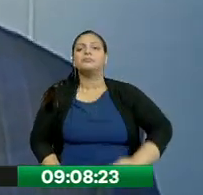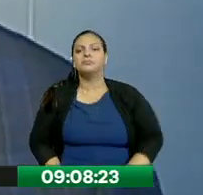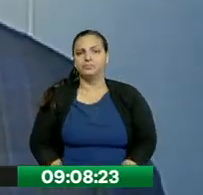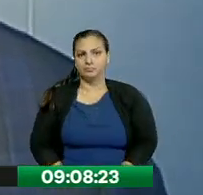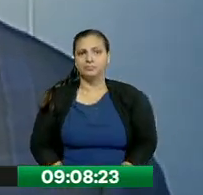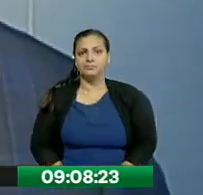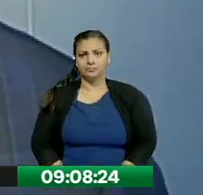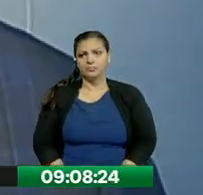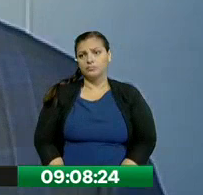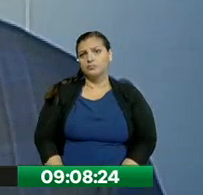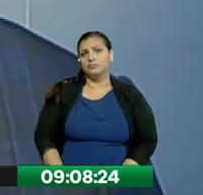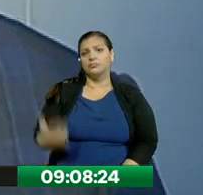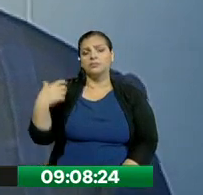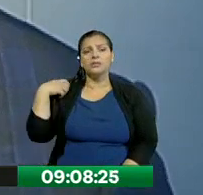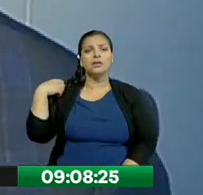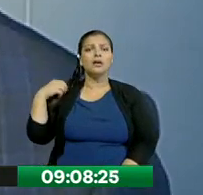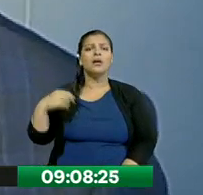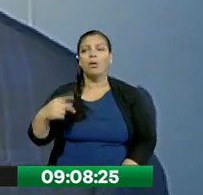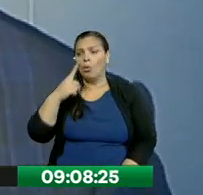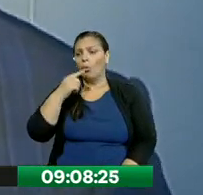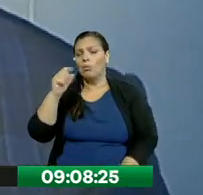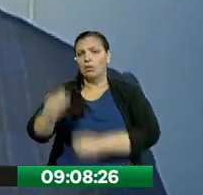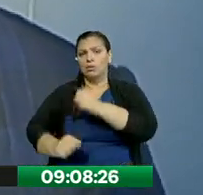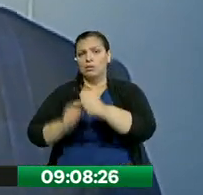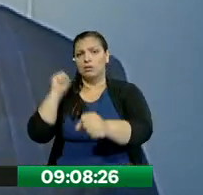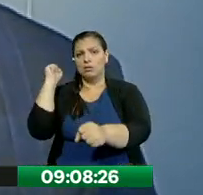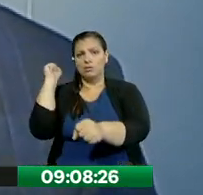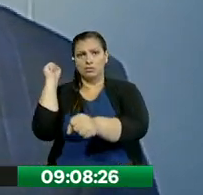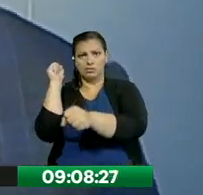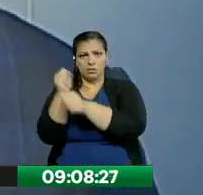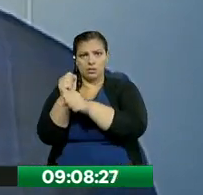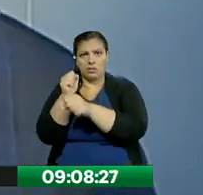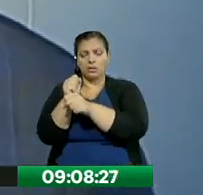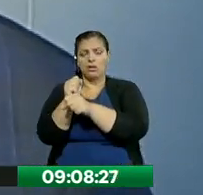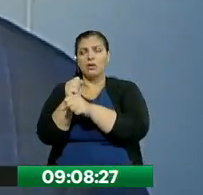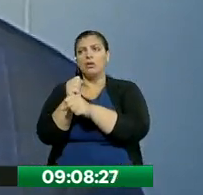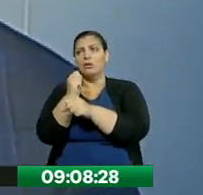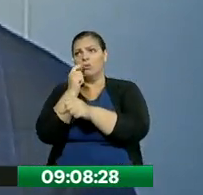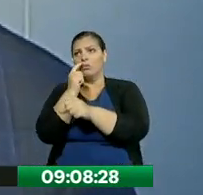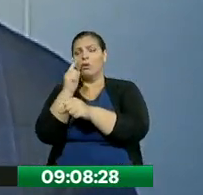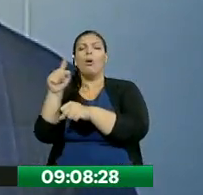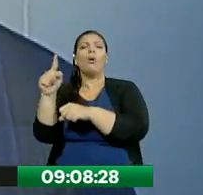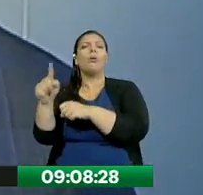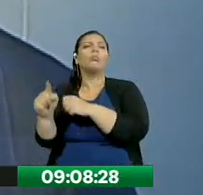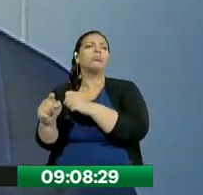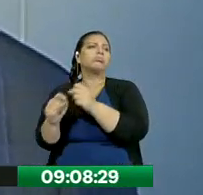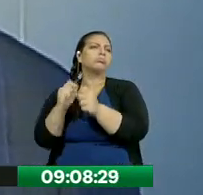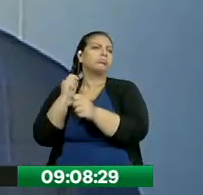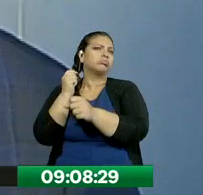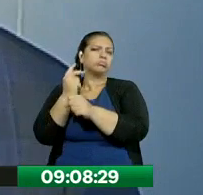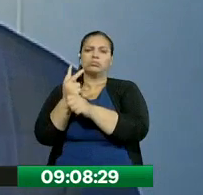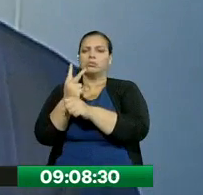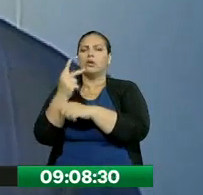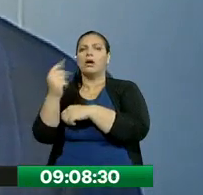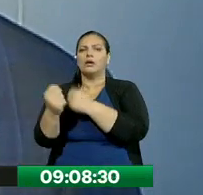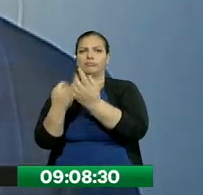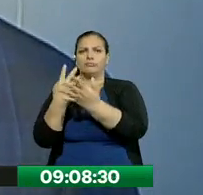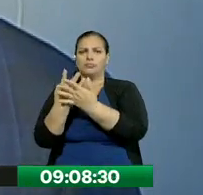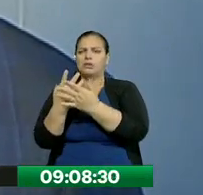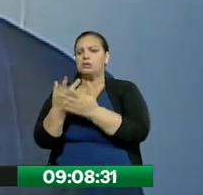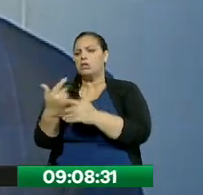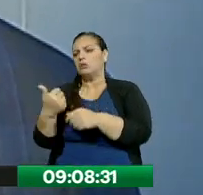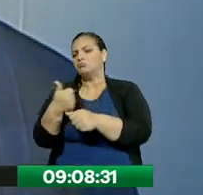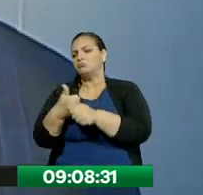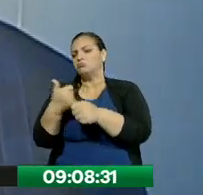tendría la pena cumplida, que es lo más lamentable. Y entonces el señor en cualquier momento va a solicitar ya la excarcelación total, lo